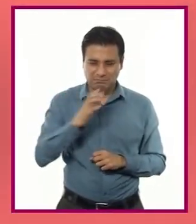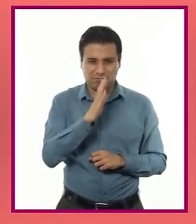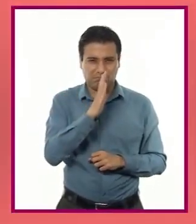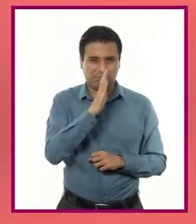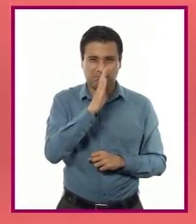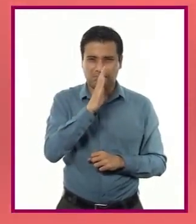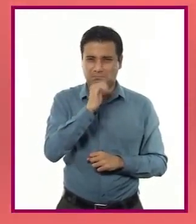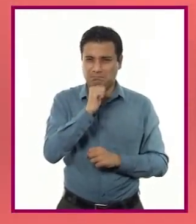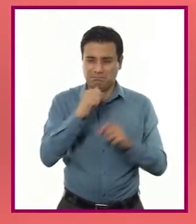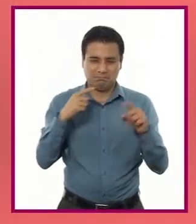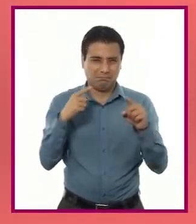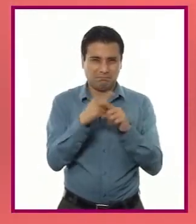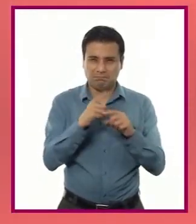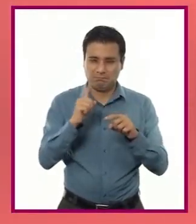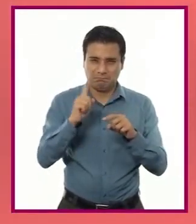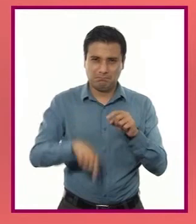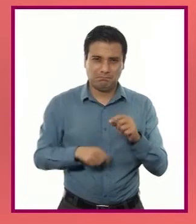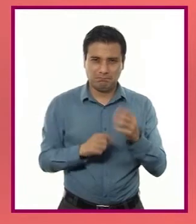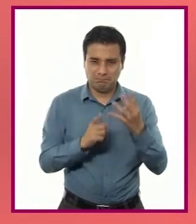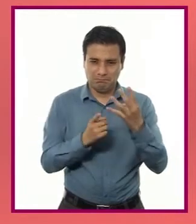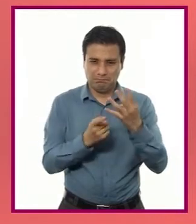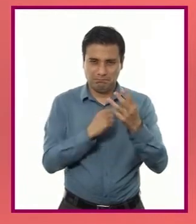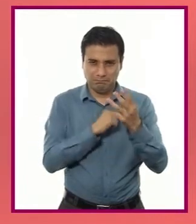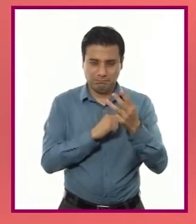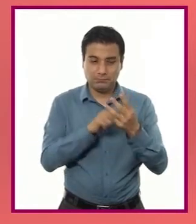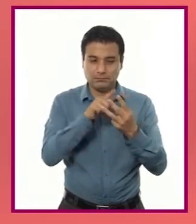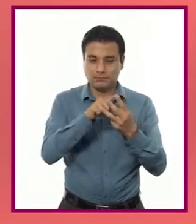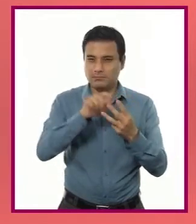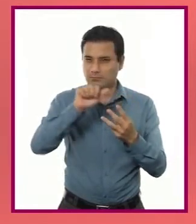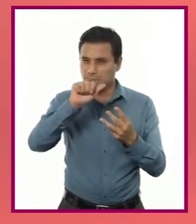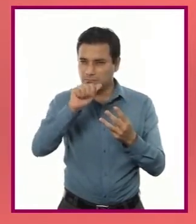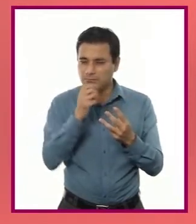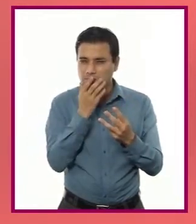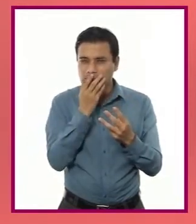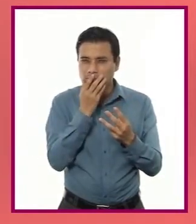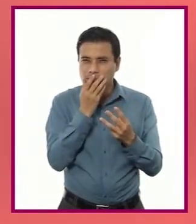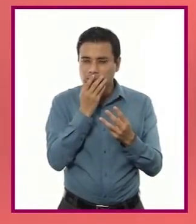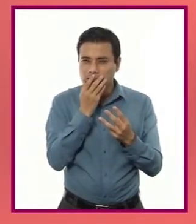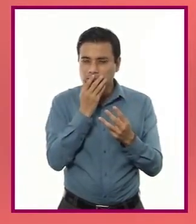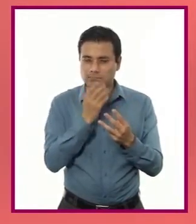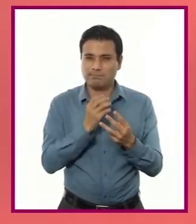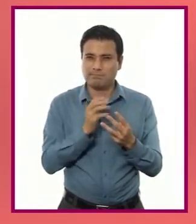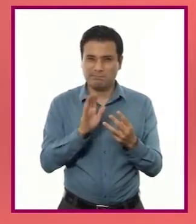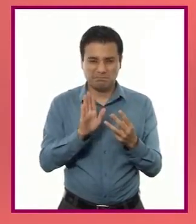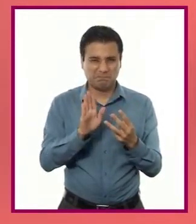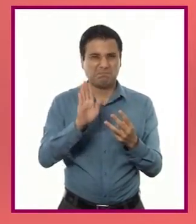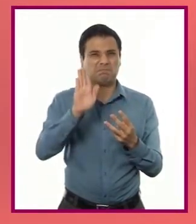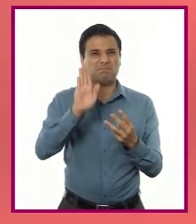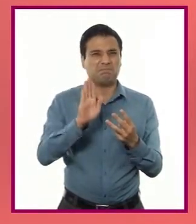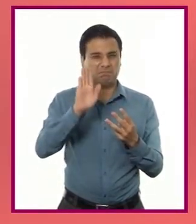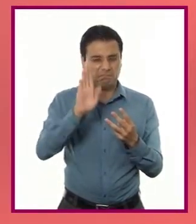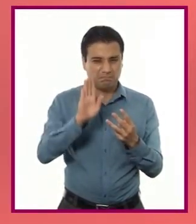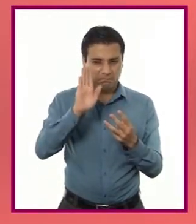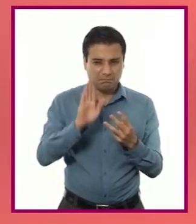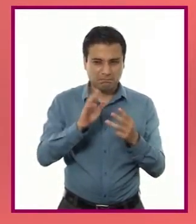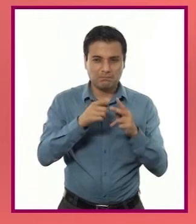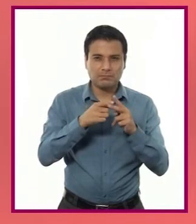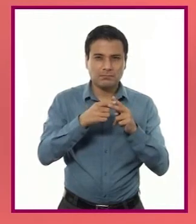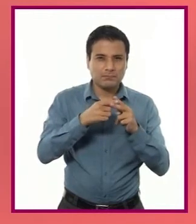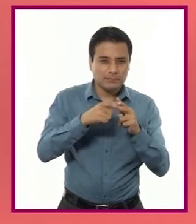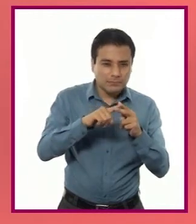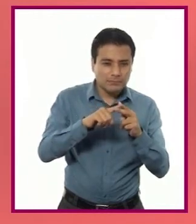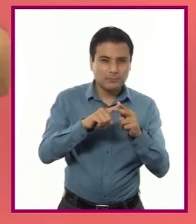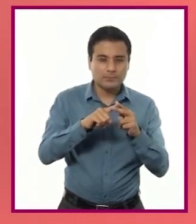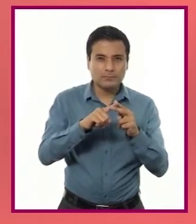lo voy a descartar. La opción A, no obstante, da una pauta de un inicio. La clave